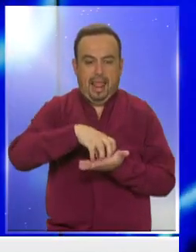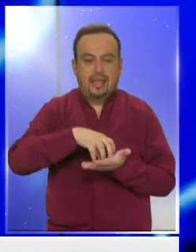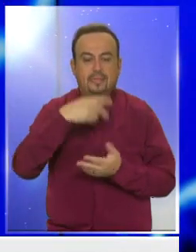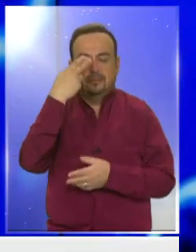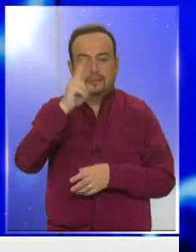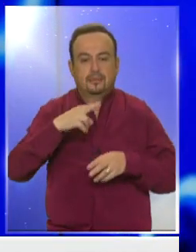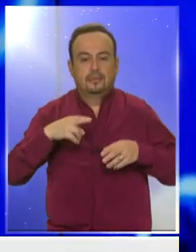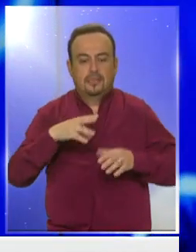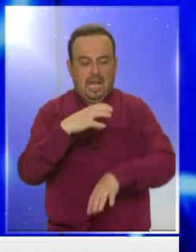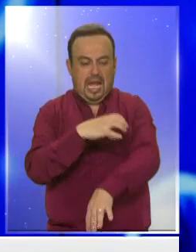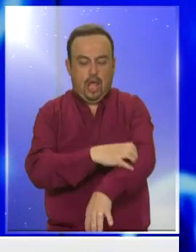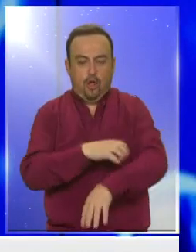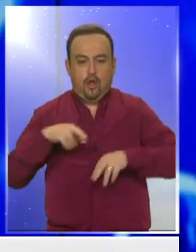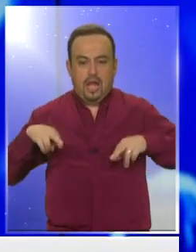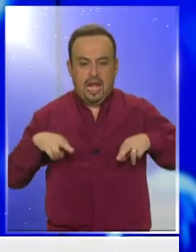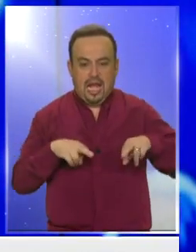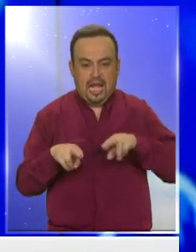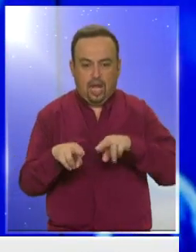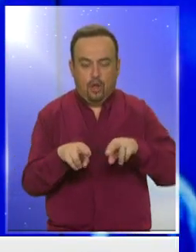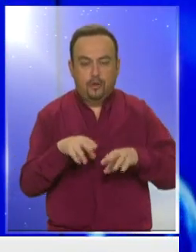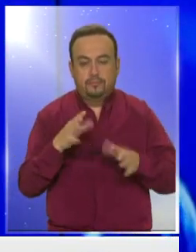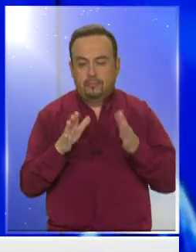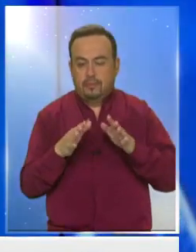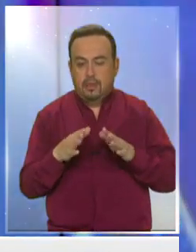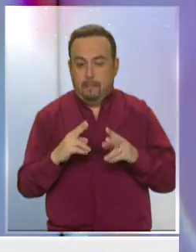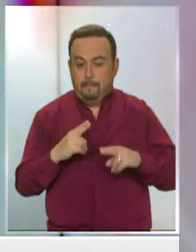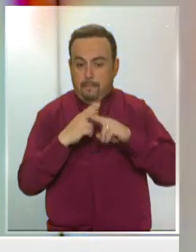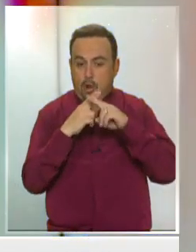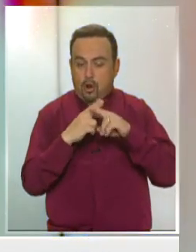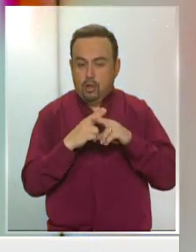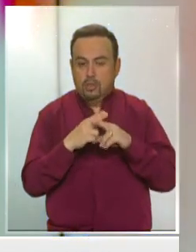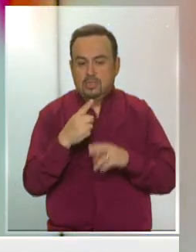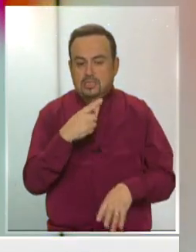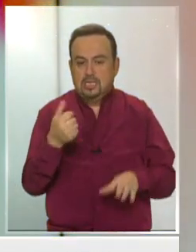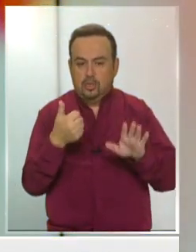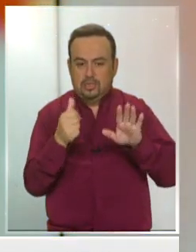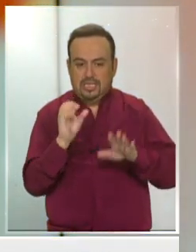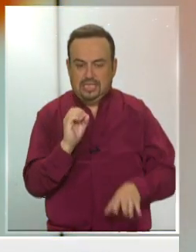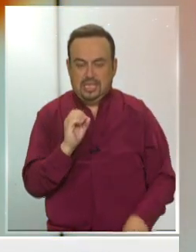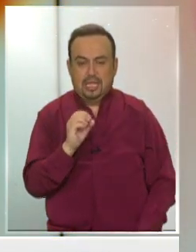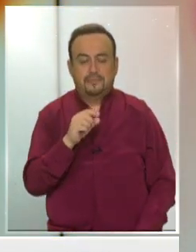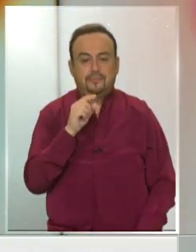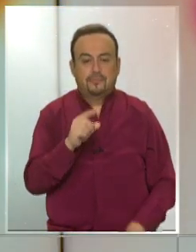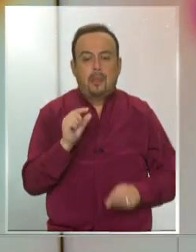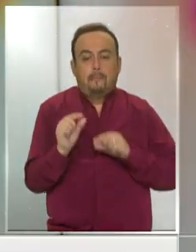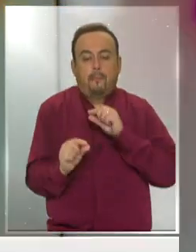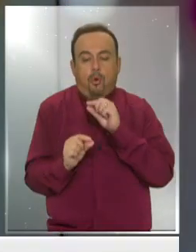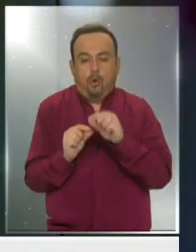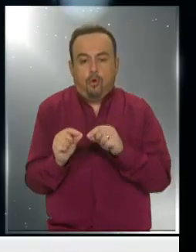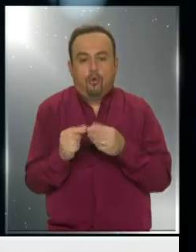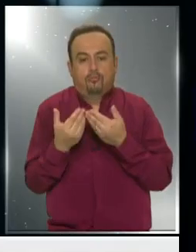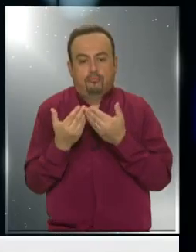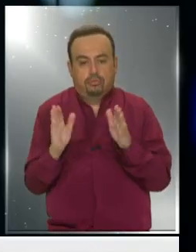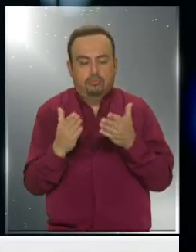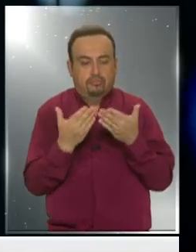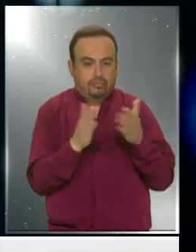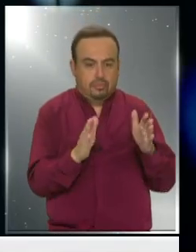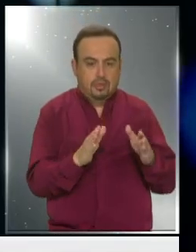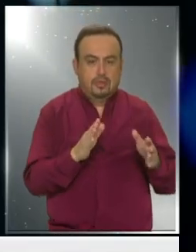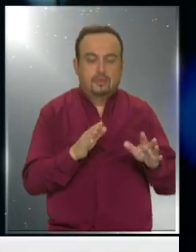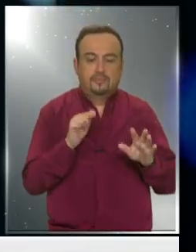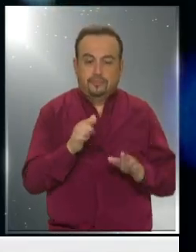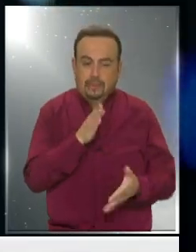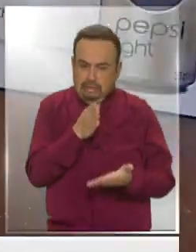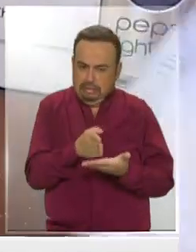así hay una serie de malls, que son 160 más o menos en el país, centros comerciales que van a ir progresivamente habilitando espacios con las